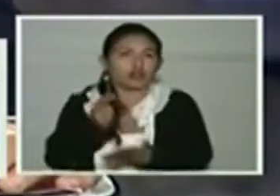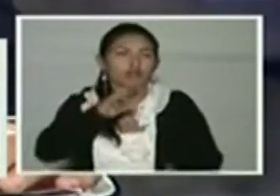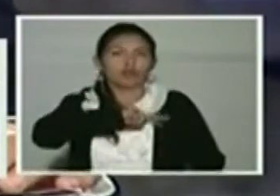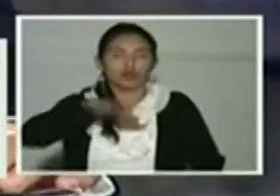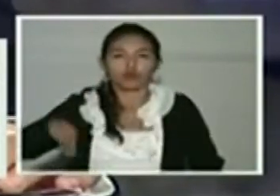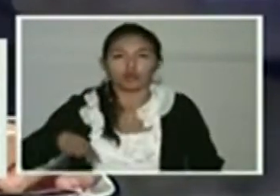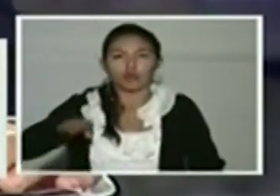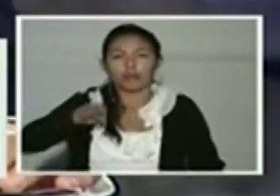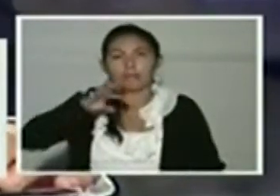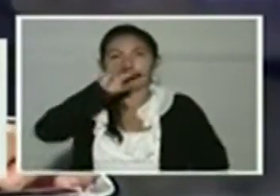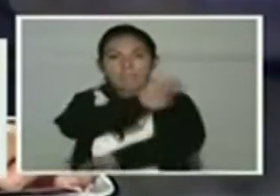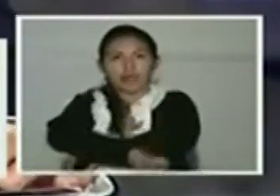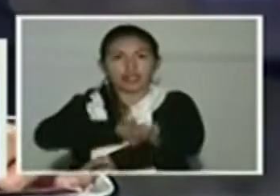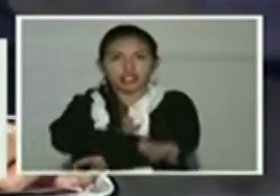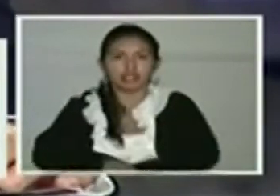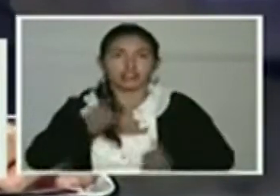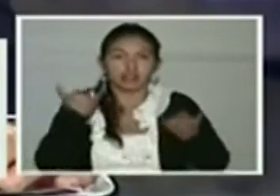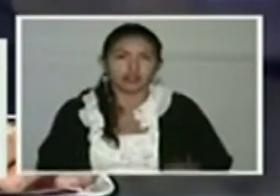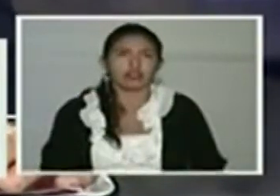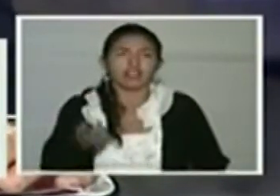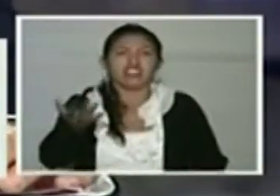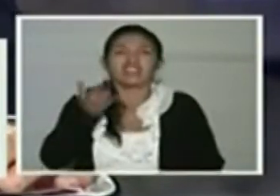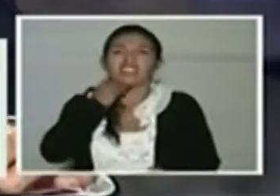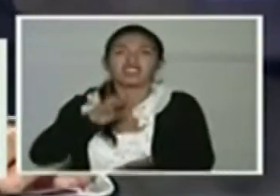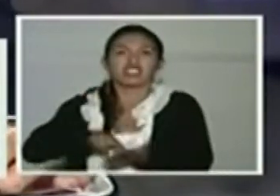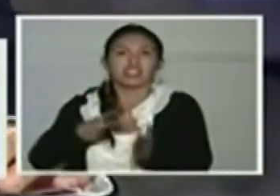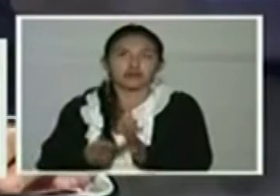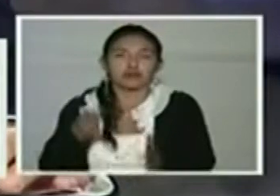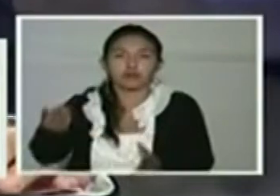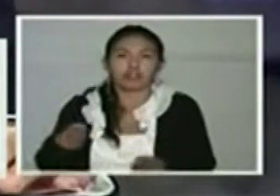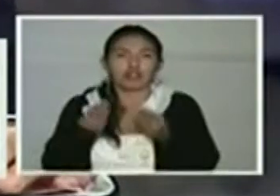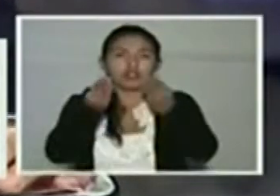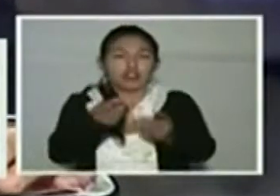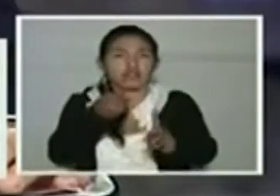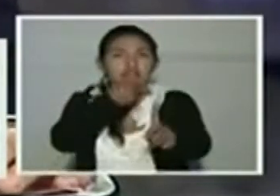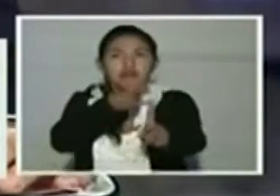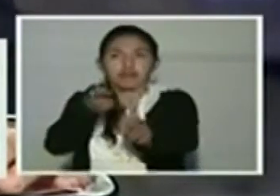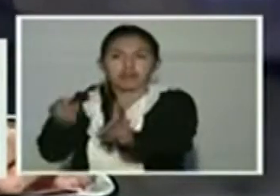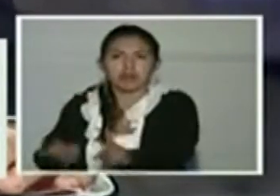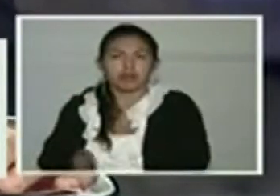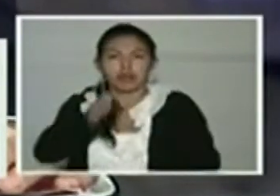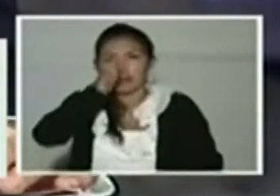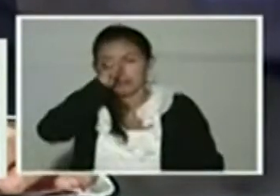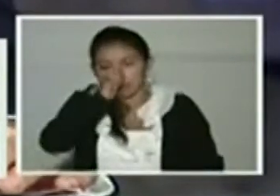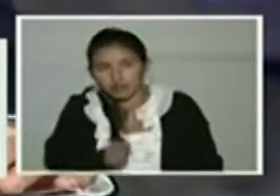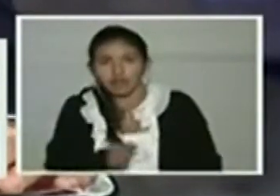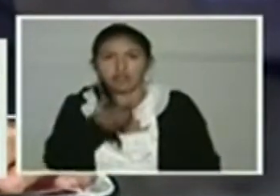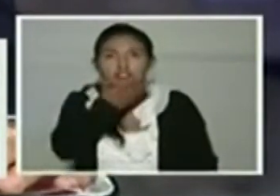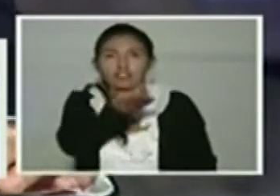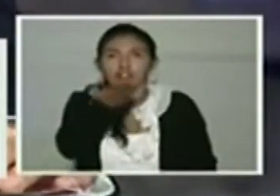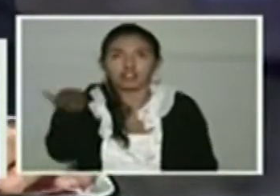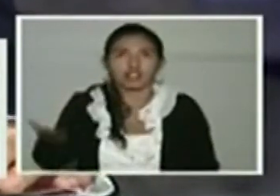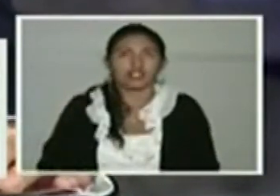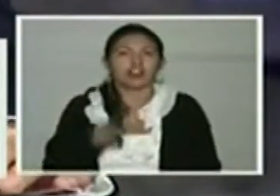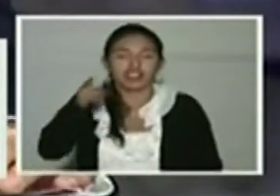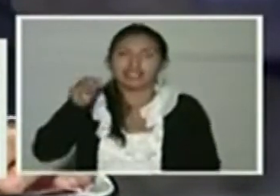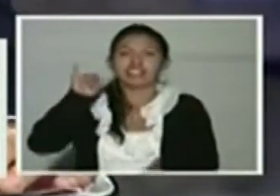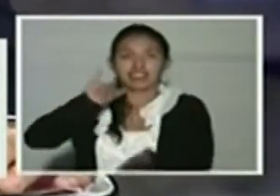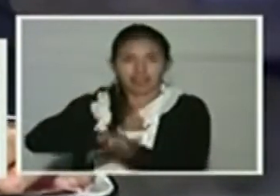vale este crecimiento si no te llega a ti si no te llega el beneficio del crecimiento económico es ahí